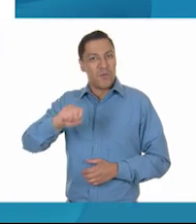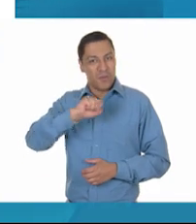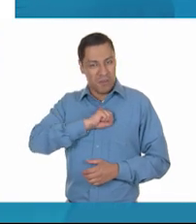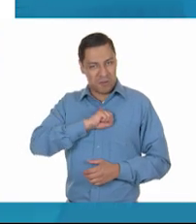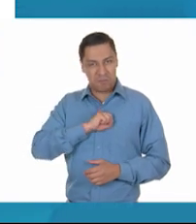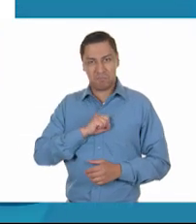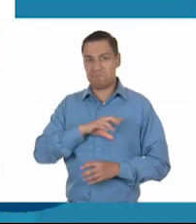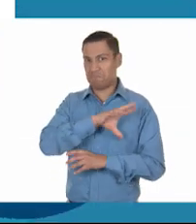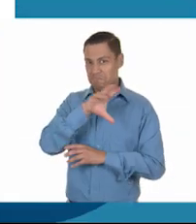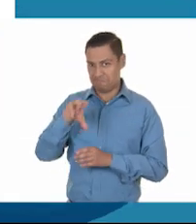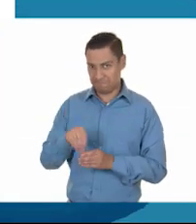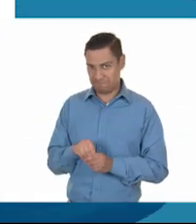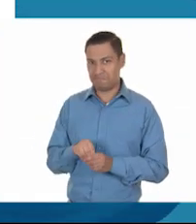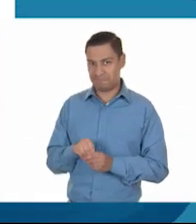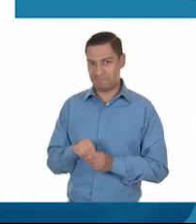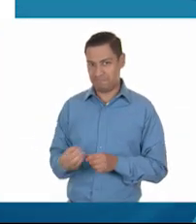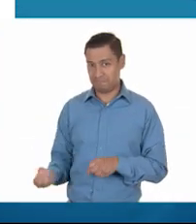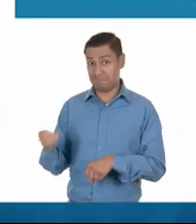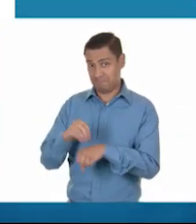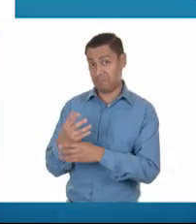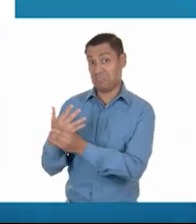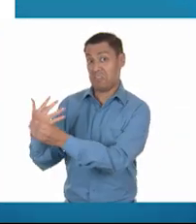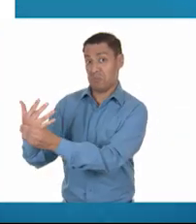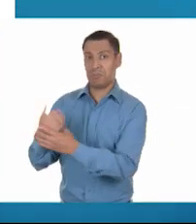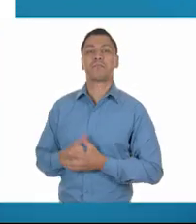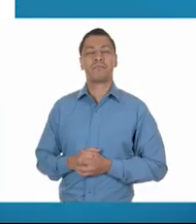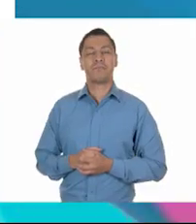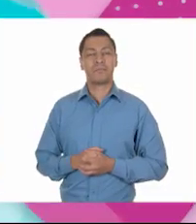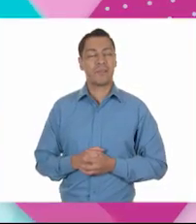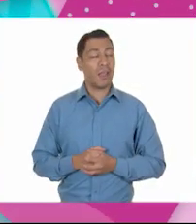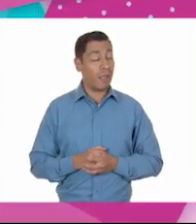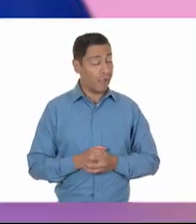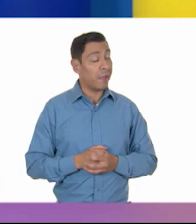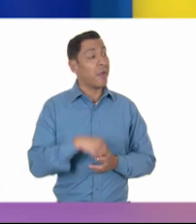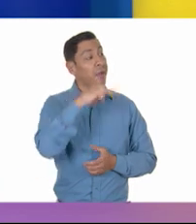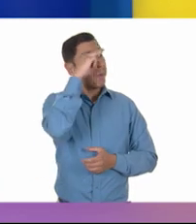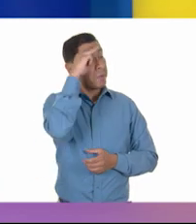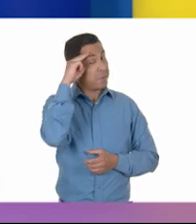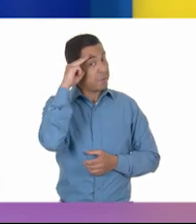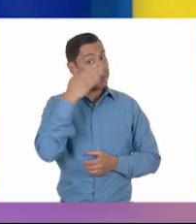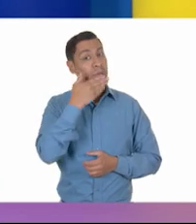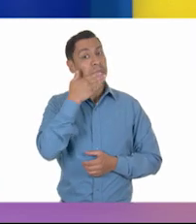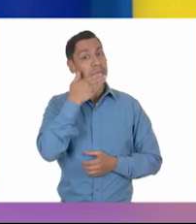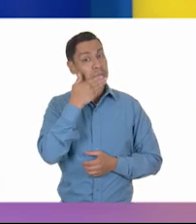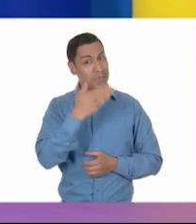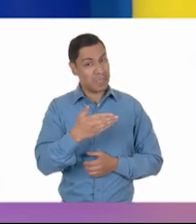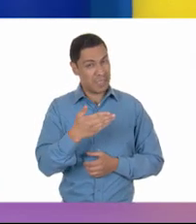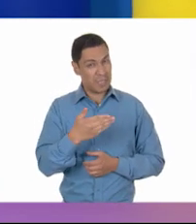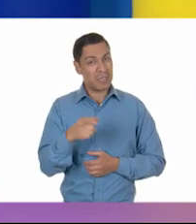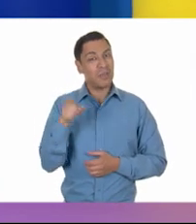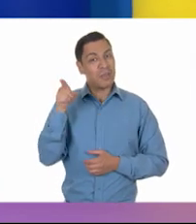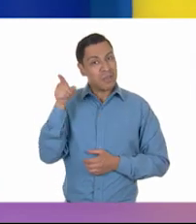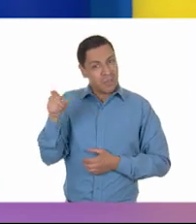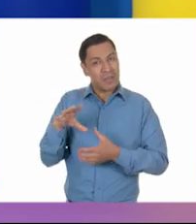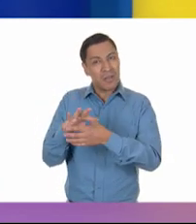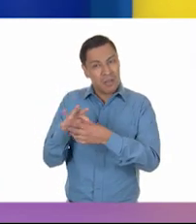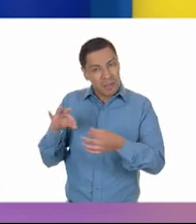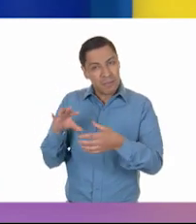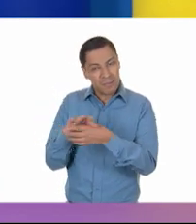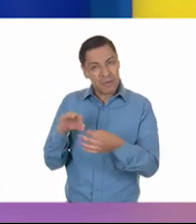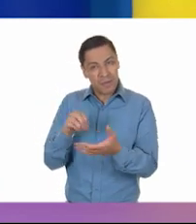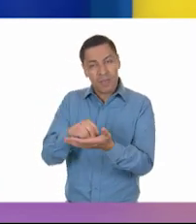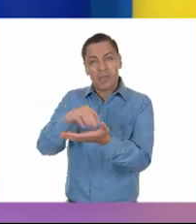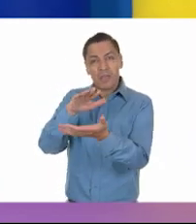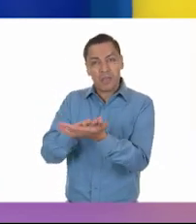sano. Ay, quedó muy bien, María. Sí, sí está en tercera persona, pero también